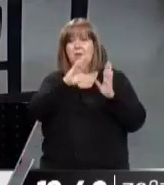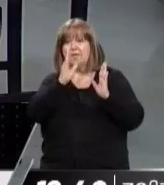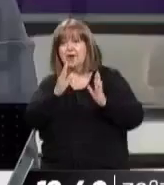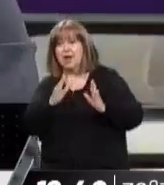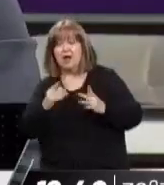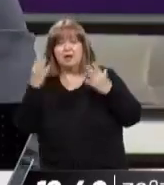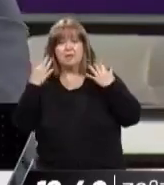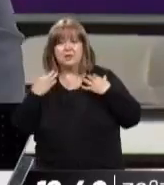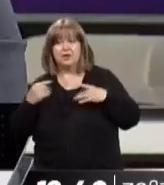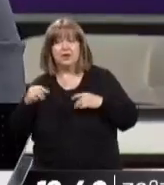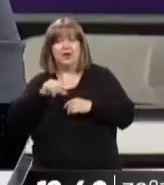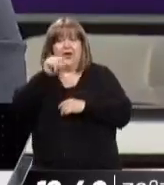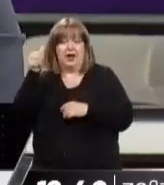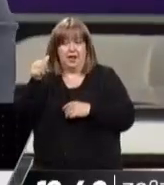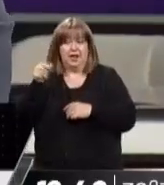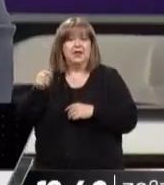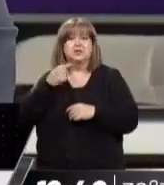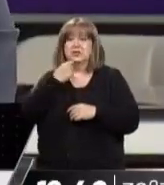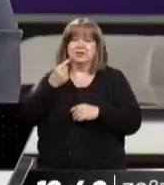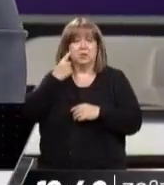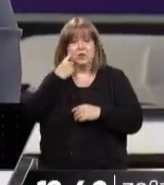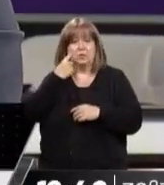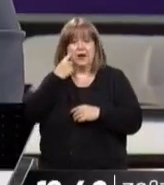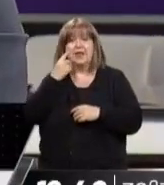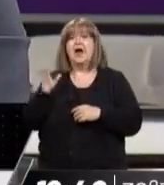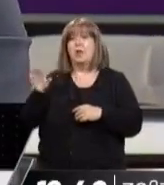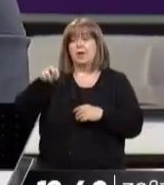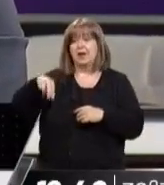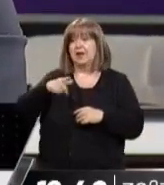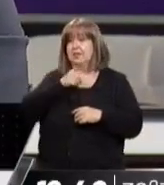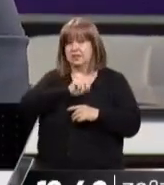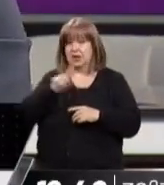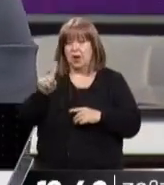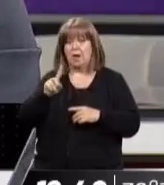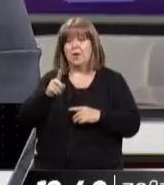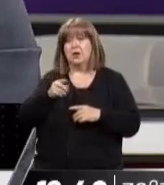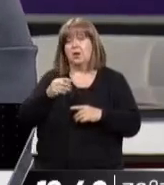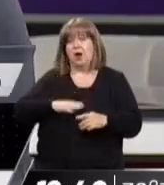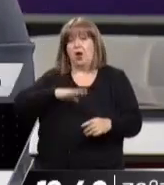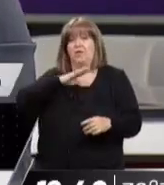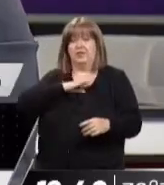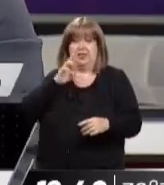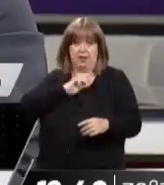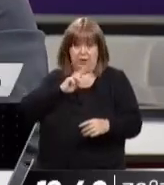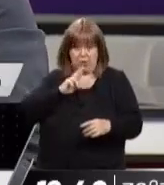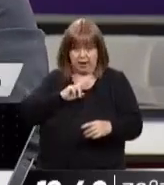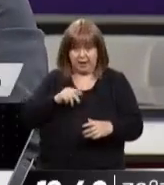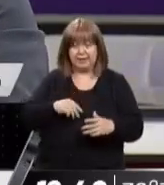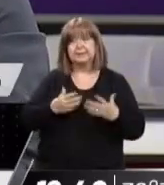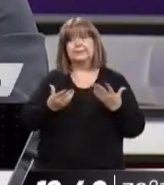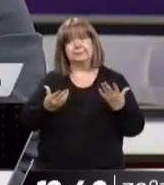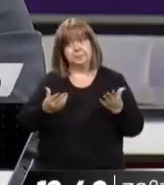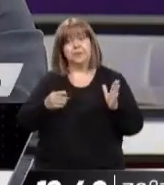política razonable para combatir eso. Efectivamente, yo no creo que después de esa ordenanza nadie haya dicho,